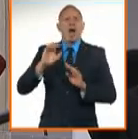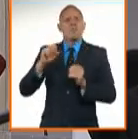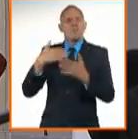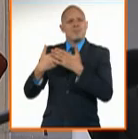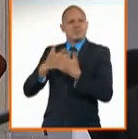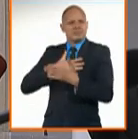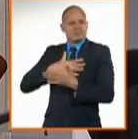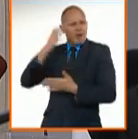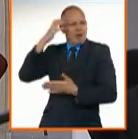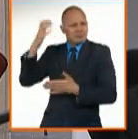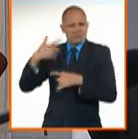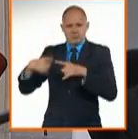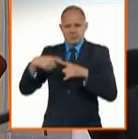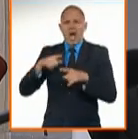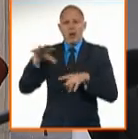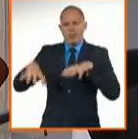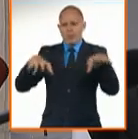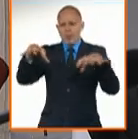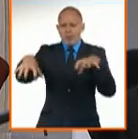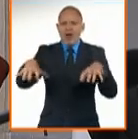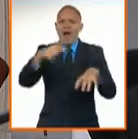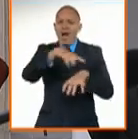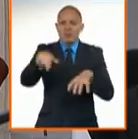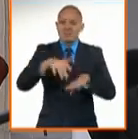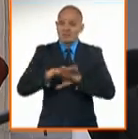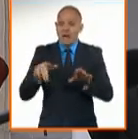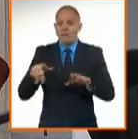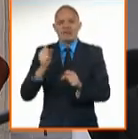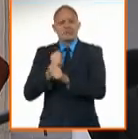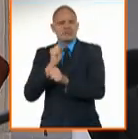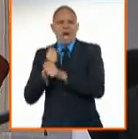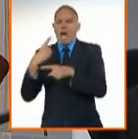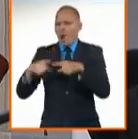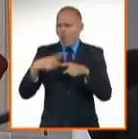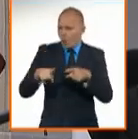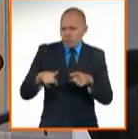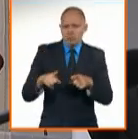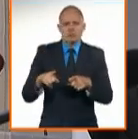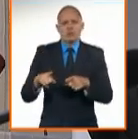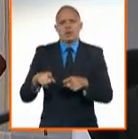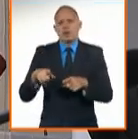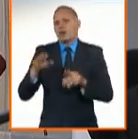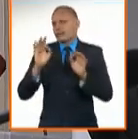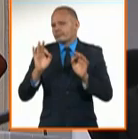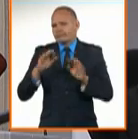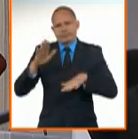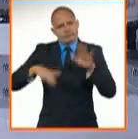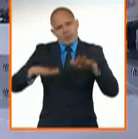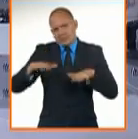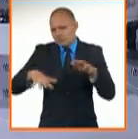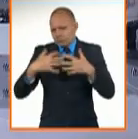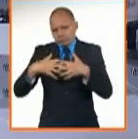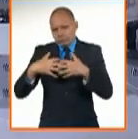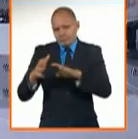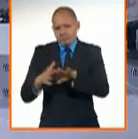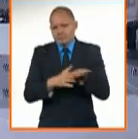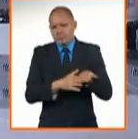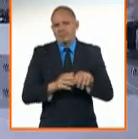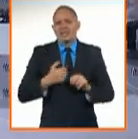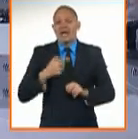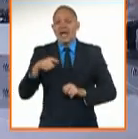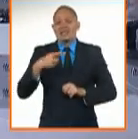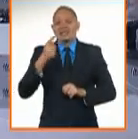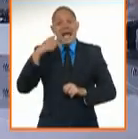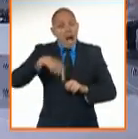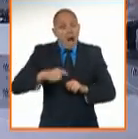acometer su encargo ya sea social estatal o de o productivo y esas limitaciones por plan se le suman la de